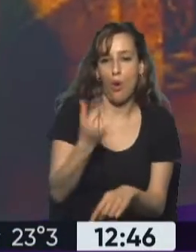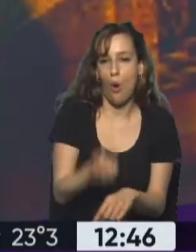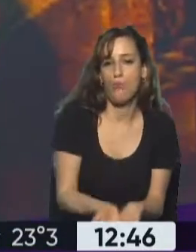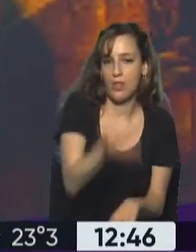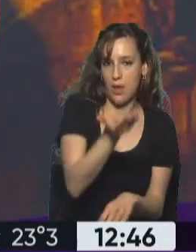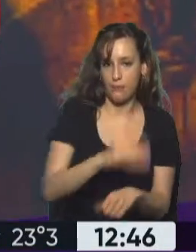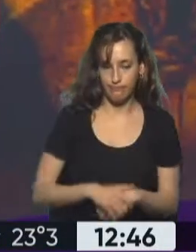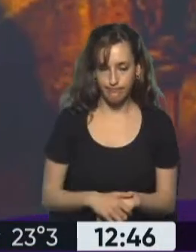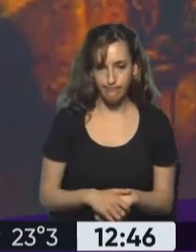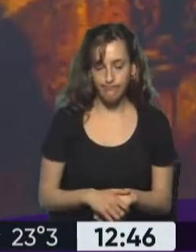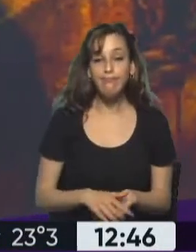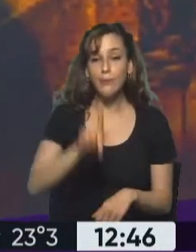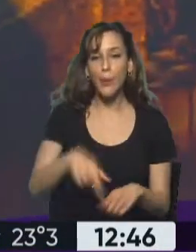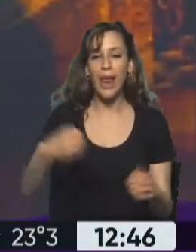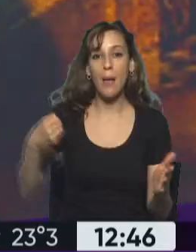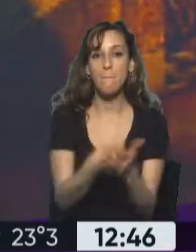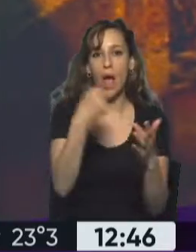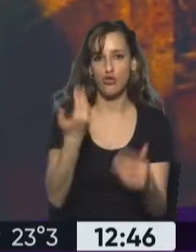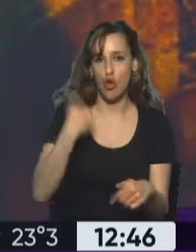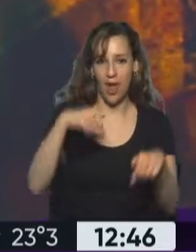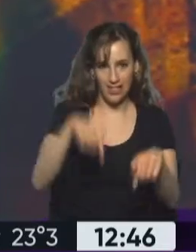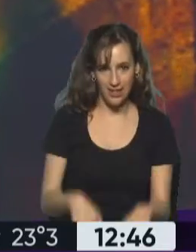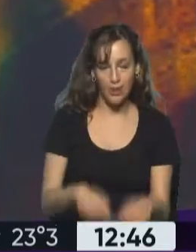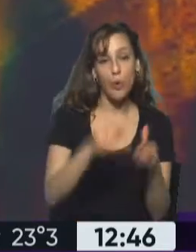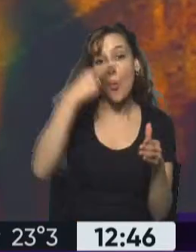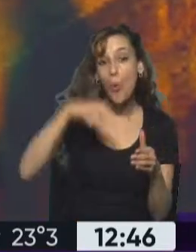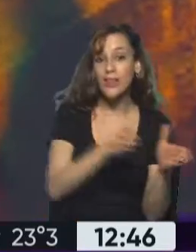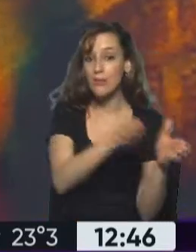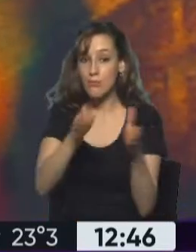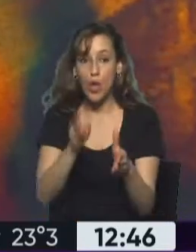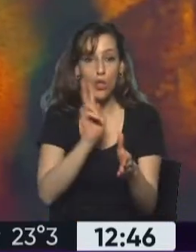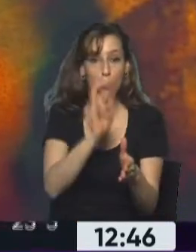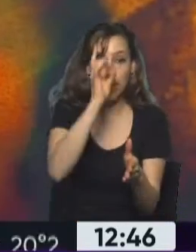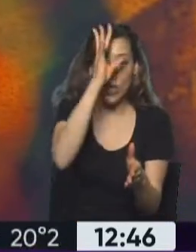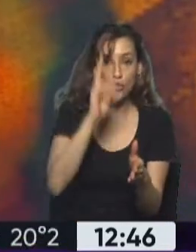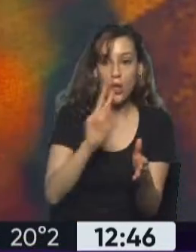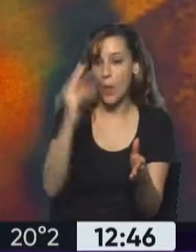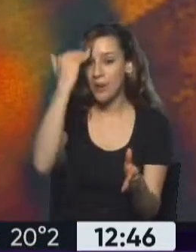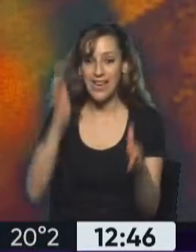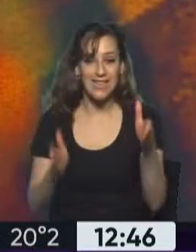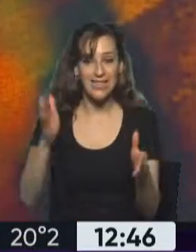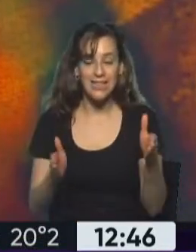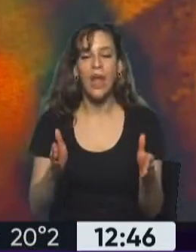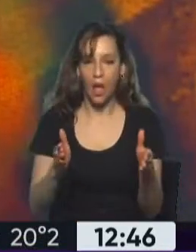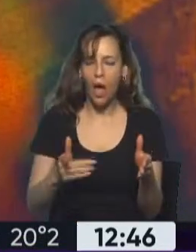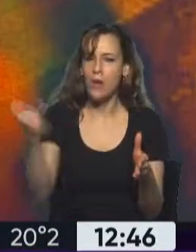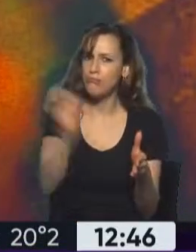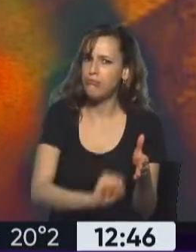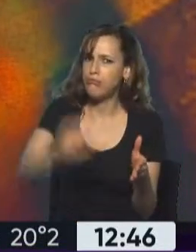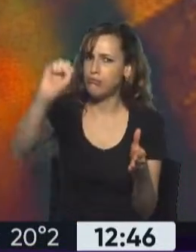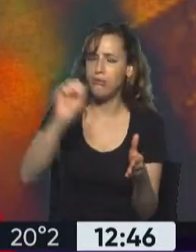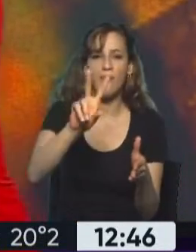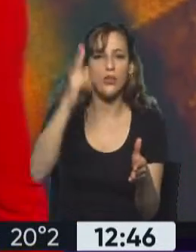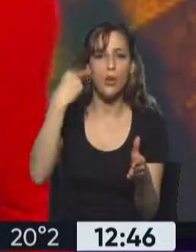ese impacto en Argentina. Vamos a la última etapa, 2012-2015, una aceleración inflacionaria, 29% de